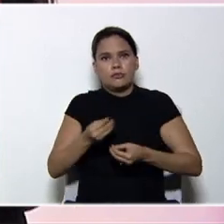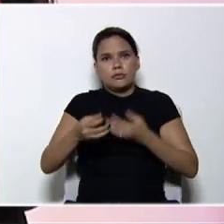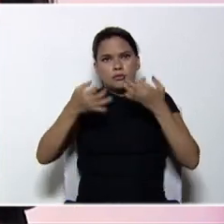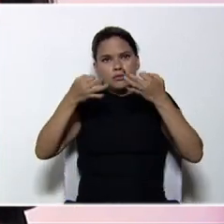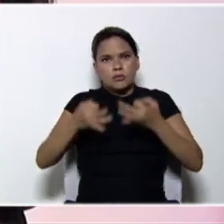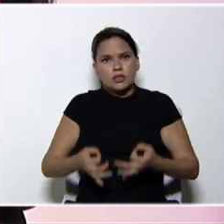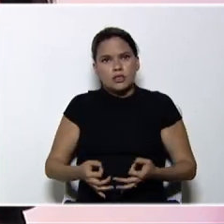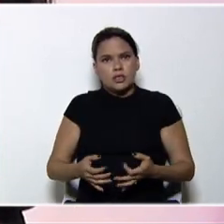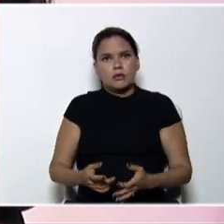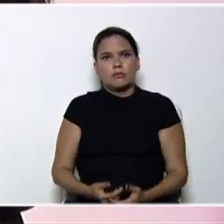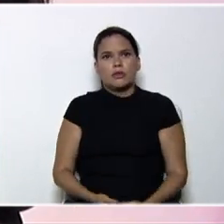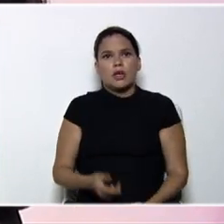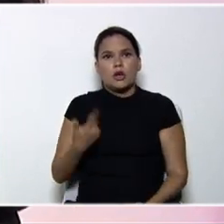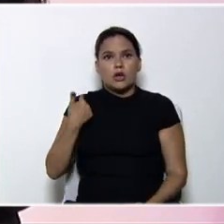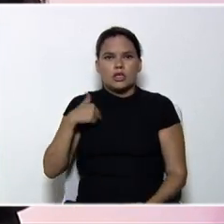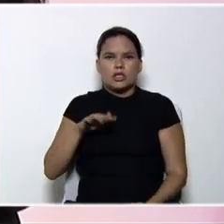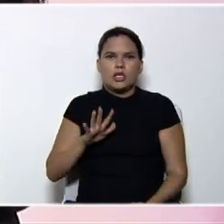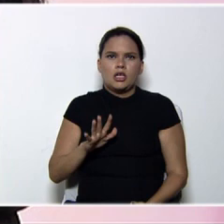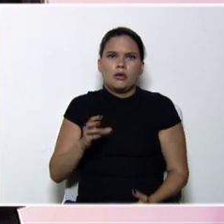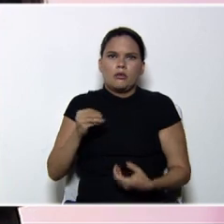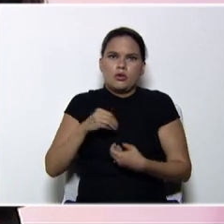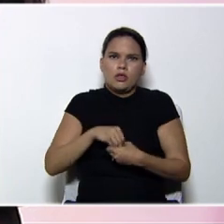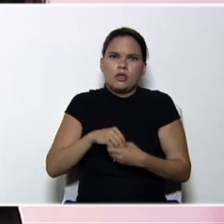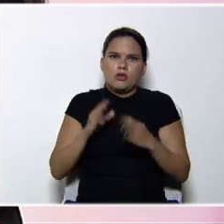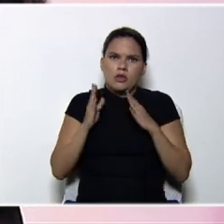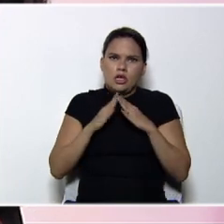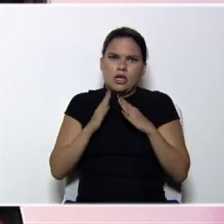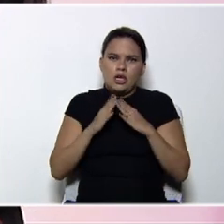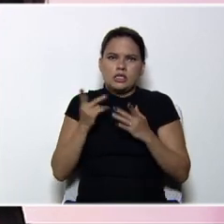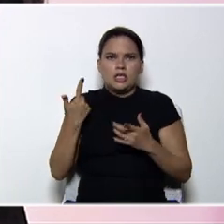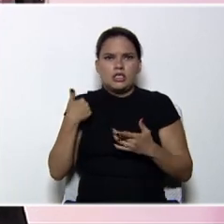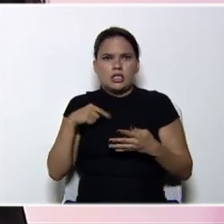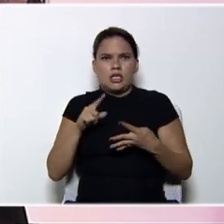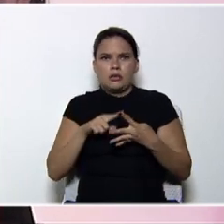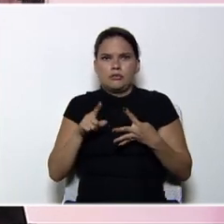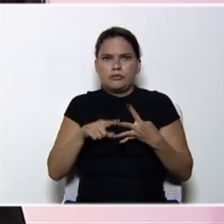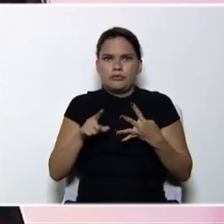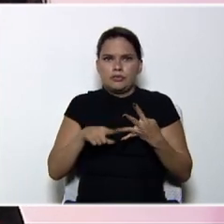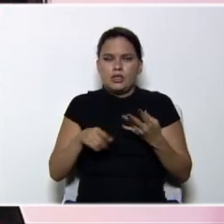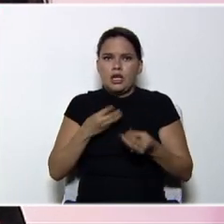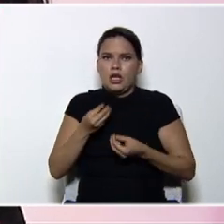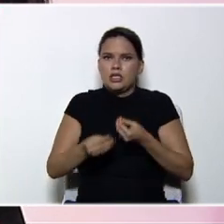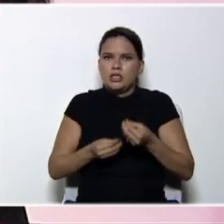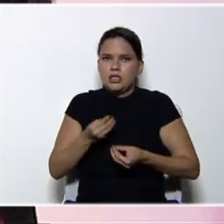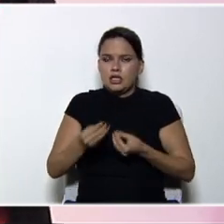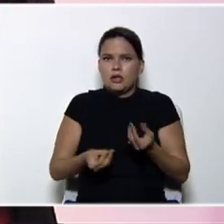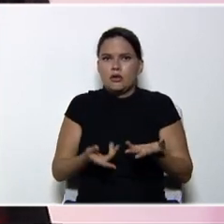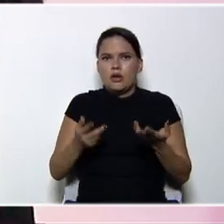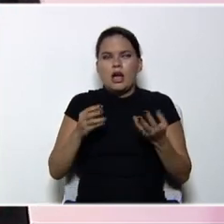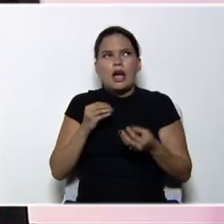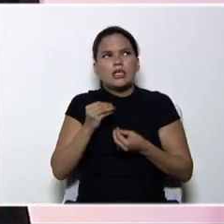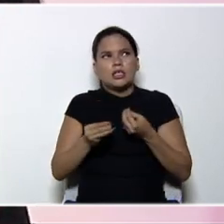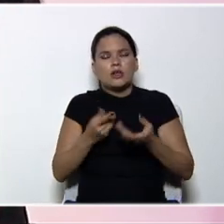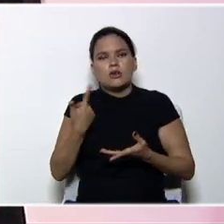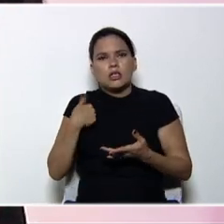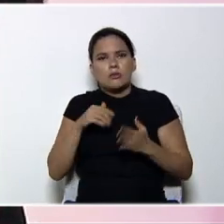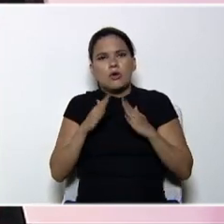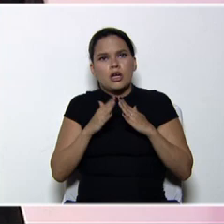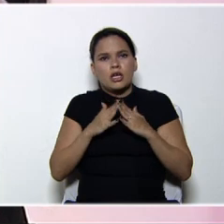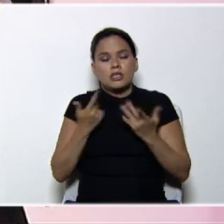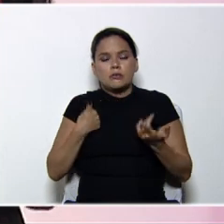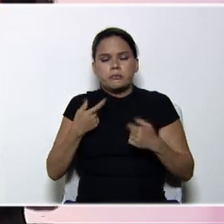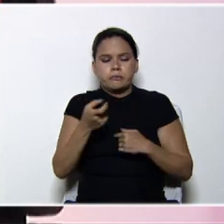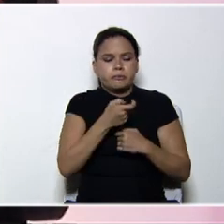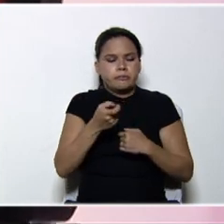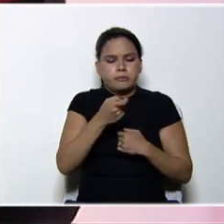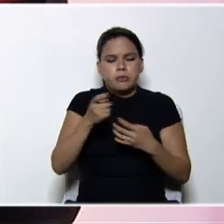siempre los que tenemos disponible dentro del hogar. Si tenemos material, realizarlo con lo que tenemos desde la casa, sin ponernos a buscar y rebuscar